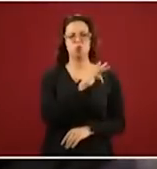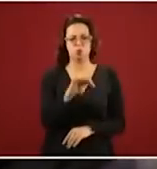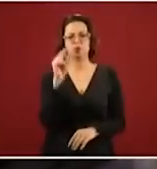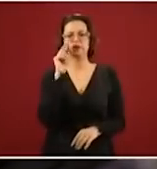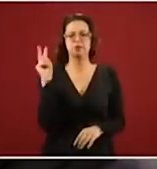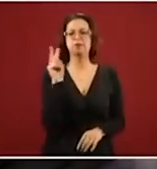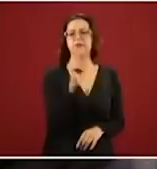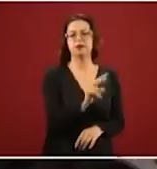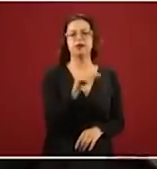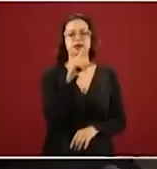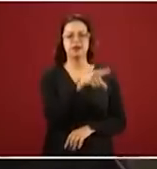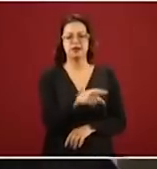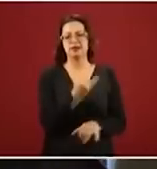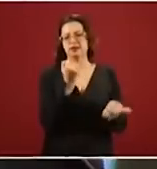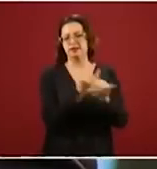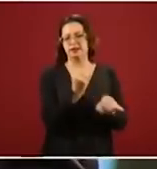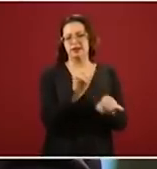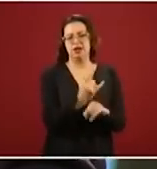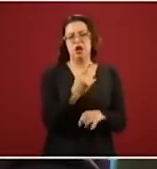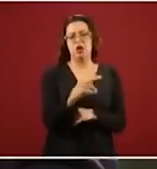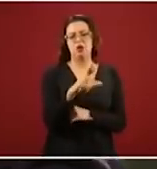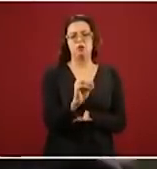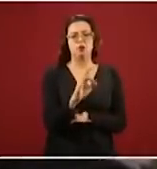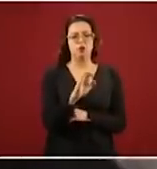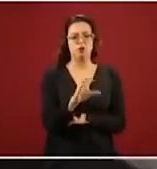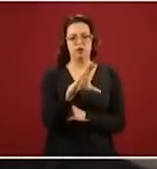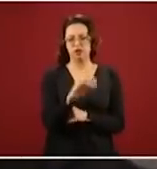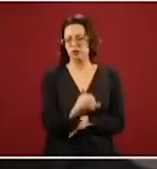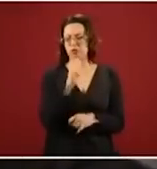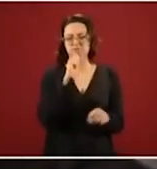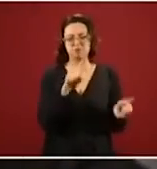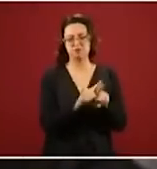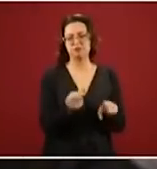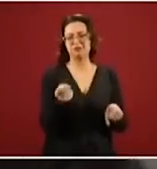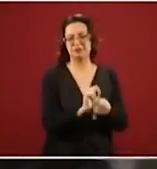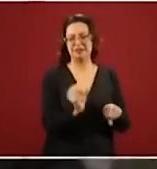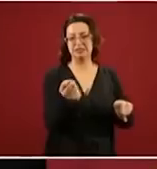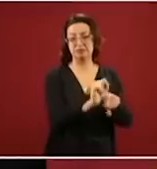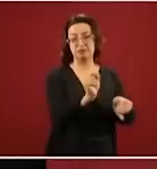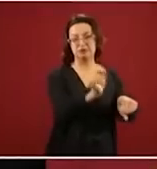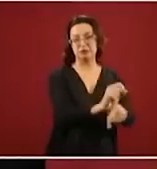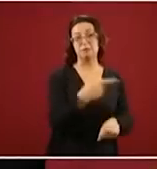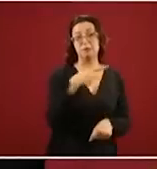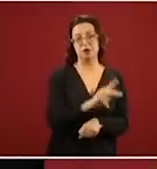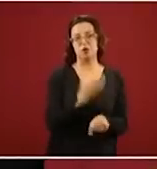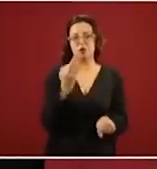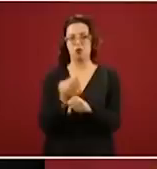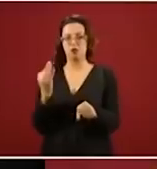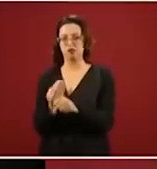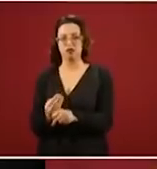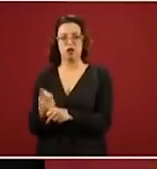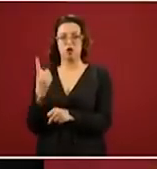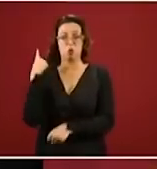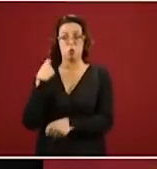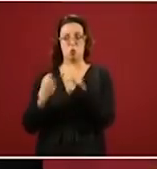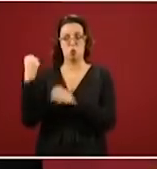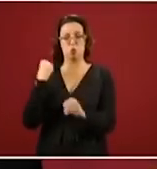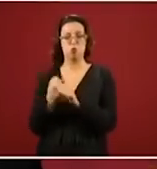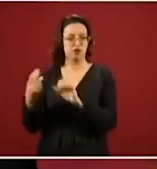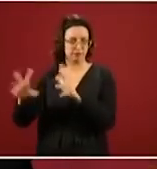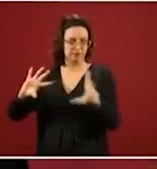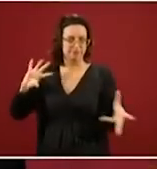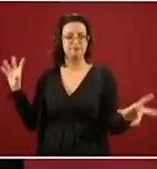la en la página de profeco como cada cada semana pero por motivo de tiempo nos concentraremos en el reporte que